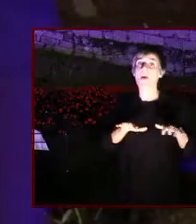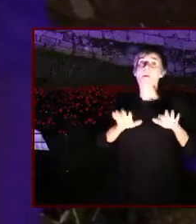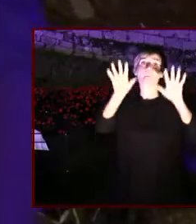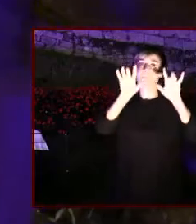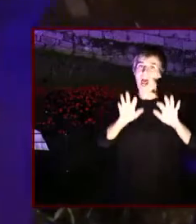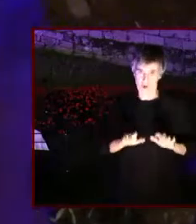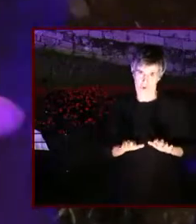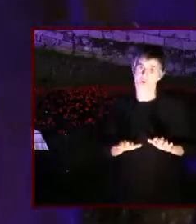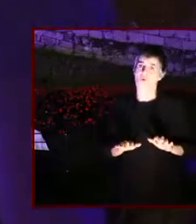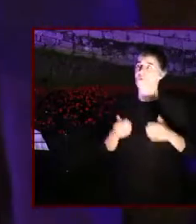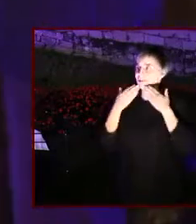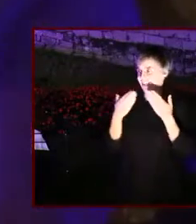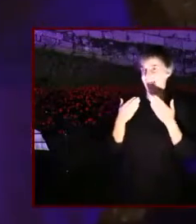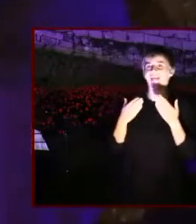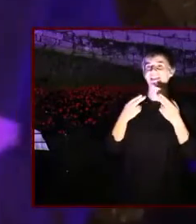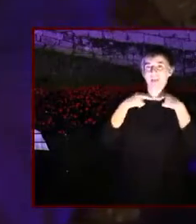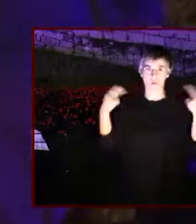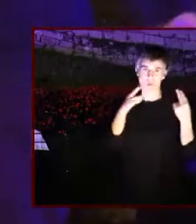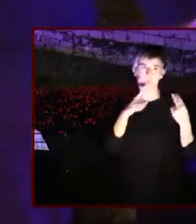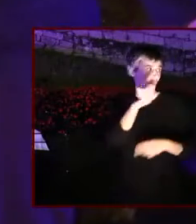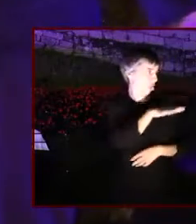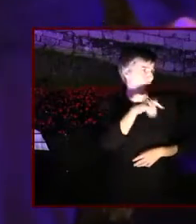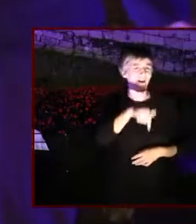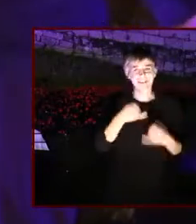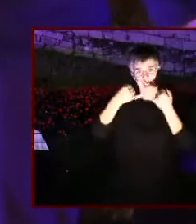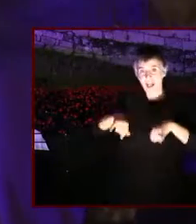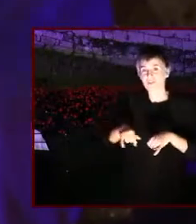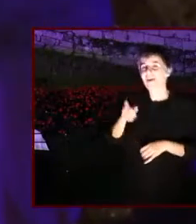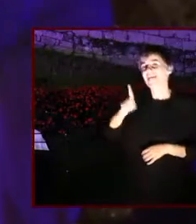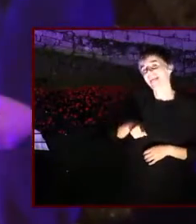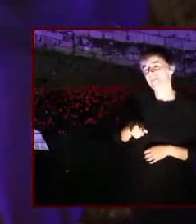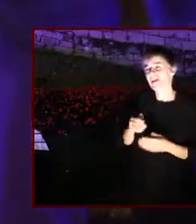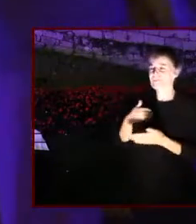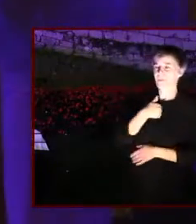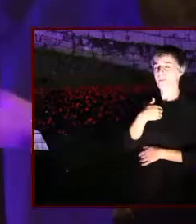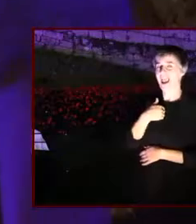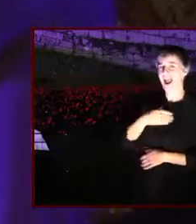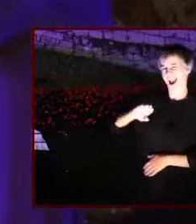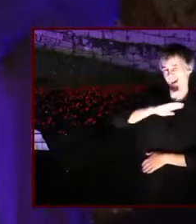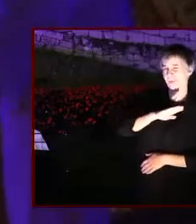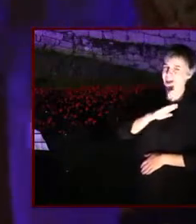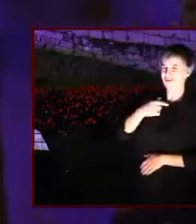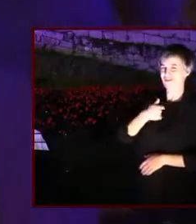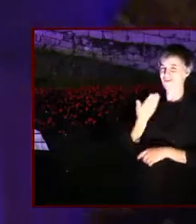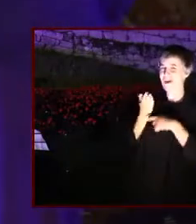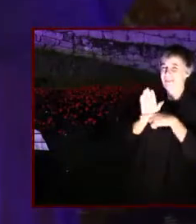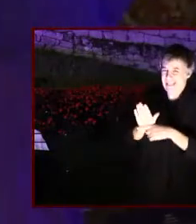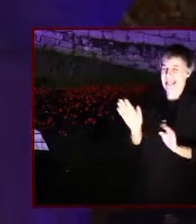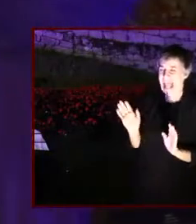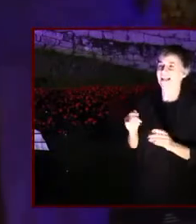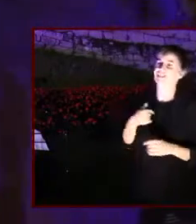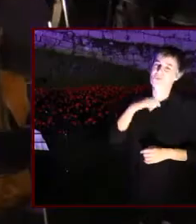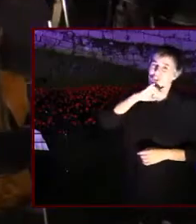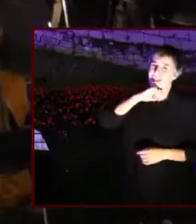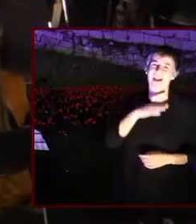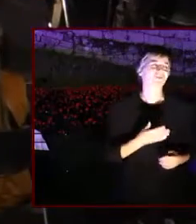esa localización tan chula. E tamén a parte gamberra que me representa. Entonces estou moi contenta. Un forte aplauso